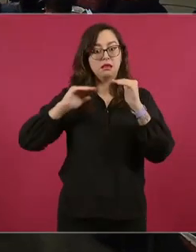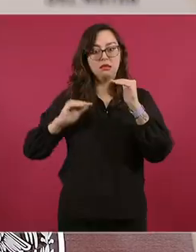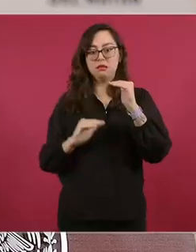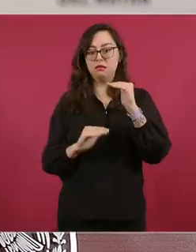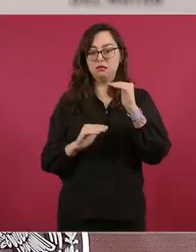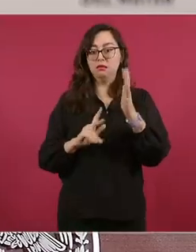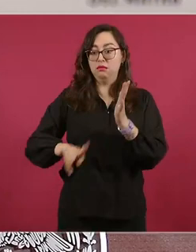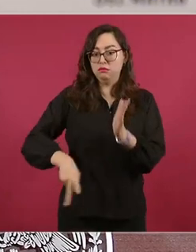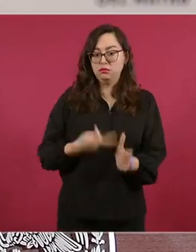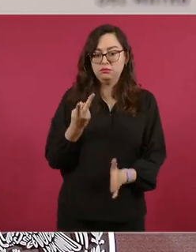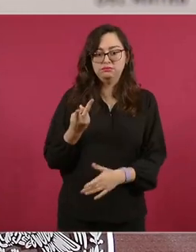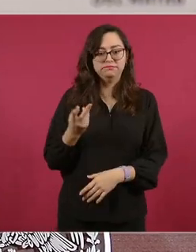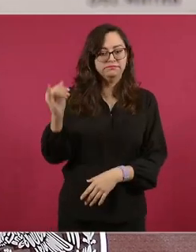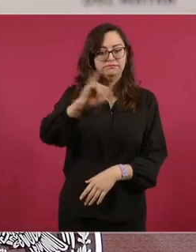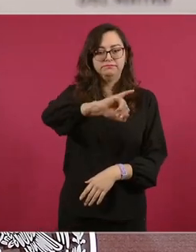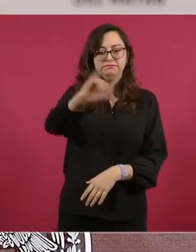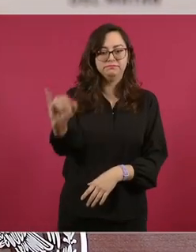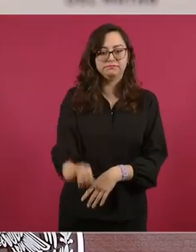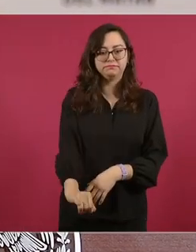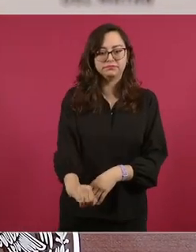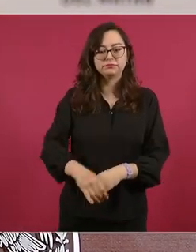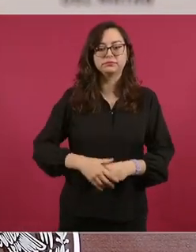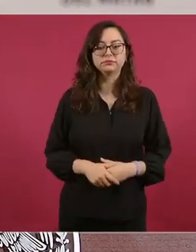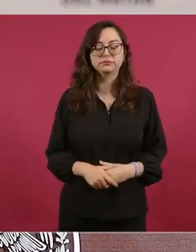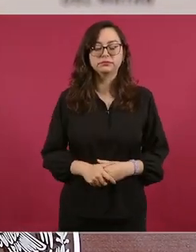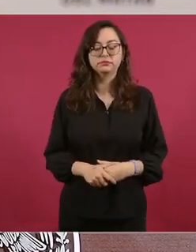estaban los salarios